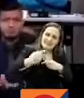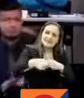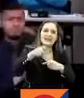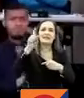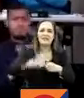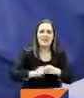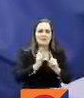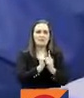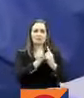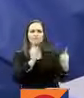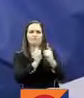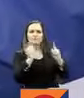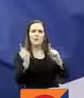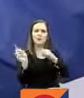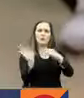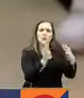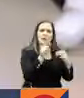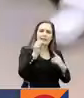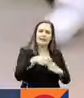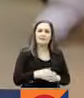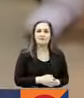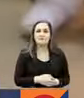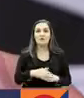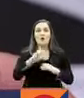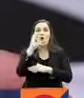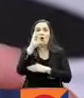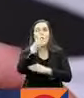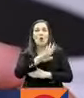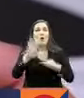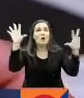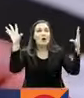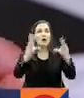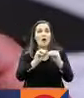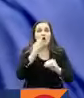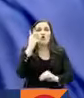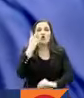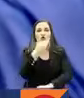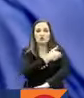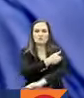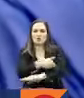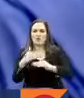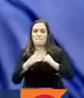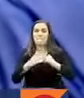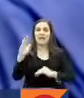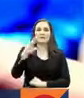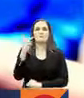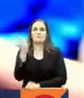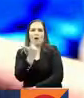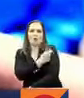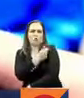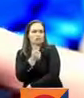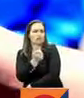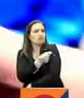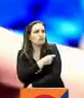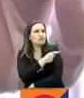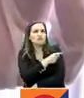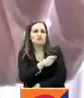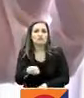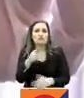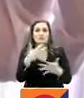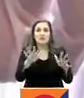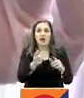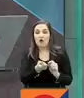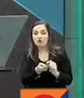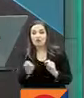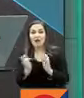buena ventilación. Colombia completa 2.200.000 vacunas aplicadas y la meta para este 17 de abril es llegar a las 3 millones de